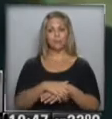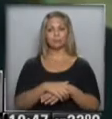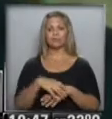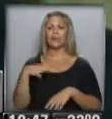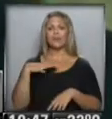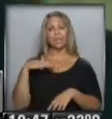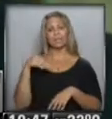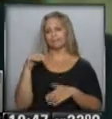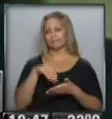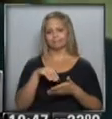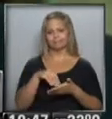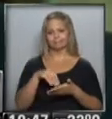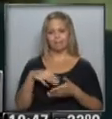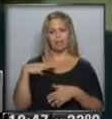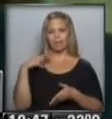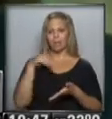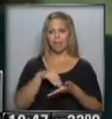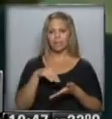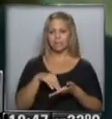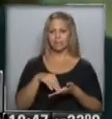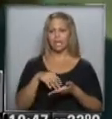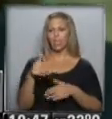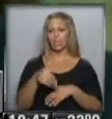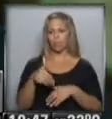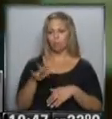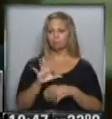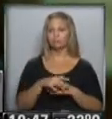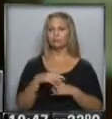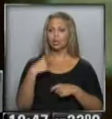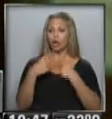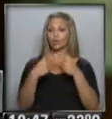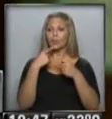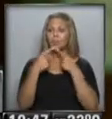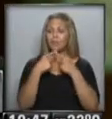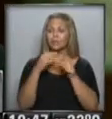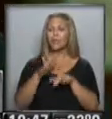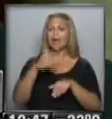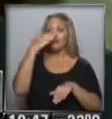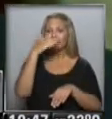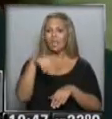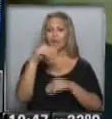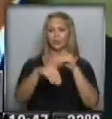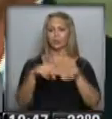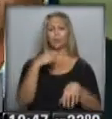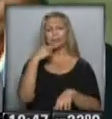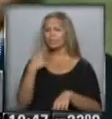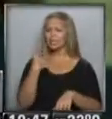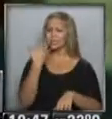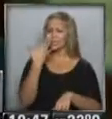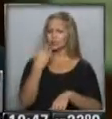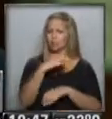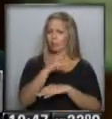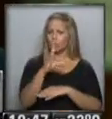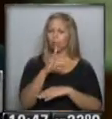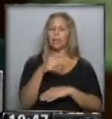Nos falta un buen rato todavía de debate para llegar el horario de la votación. ¿Se calcula a las 5 de la mañana, es así?